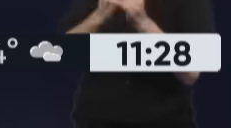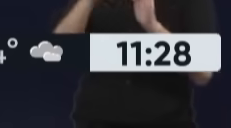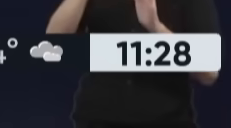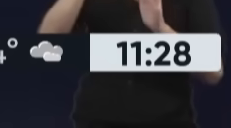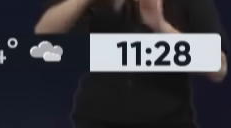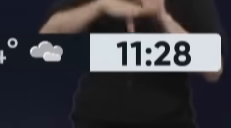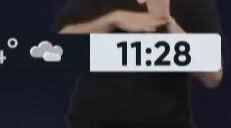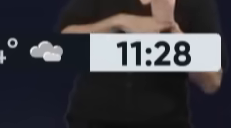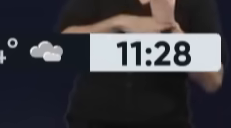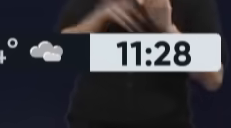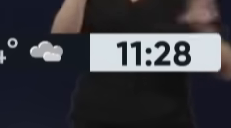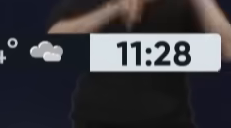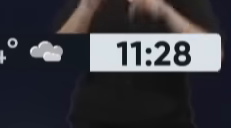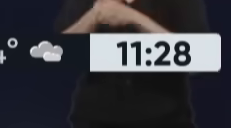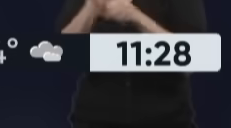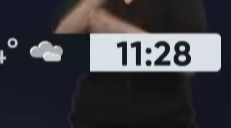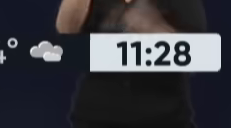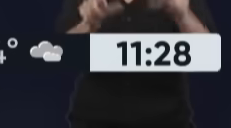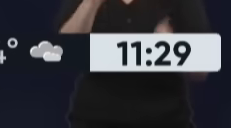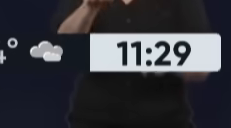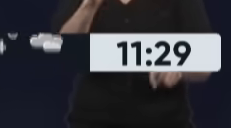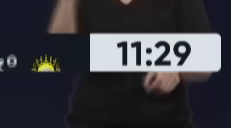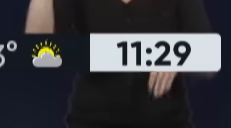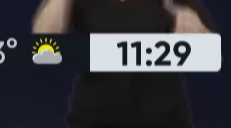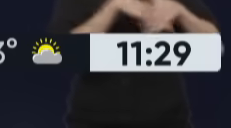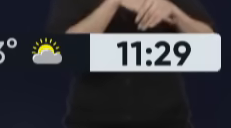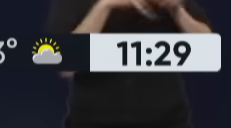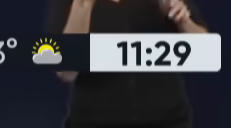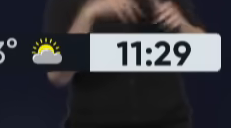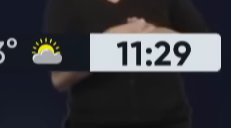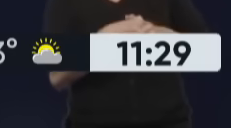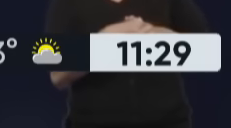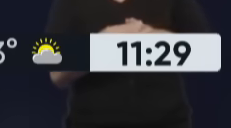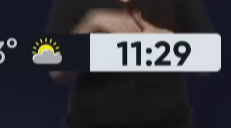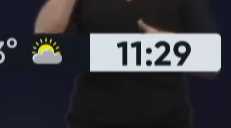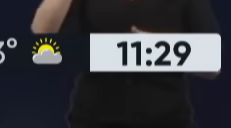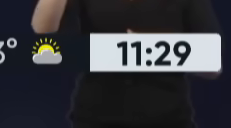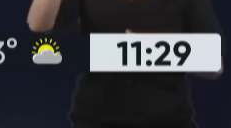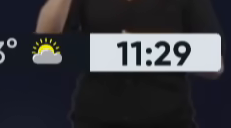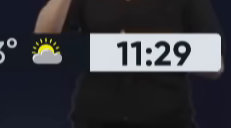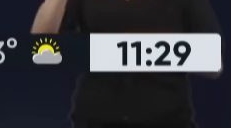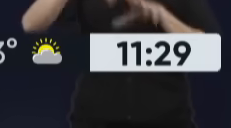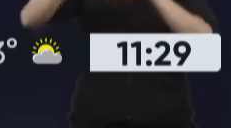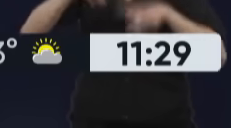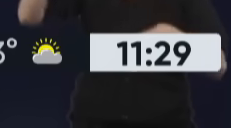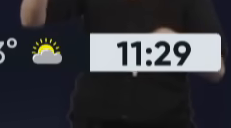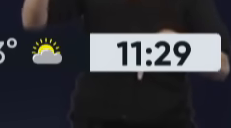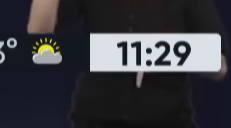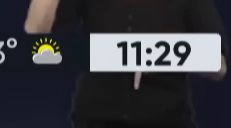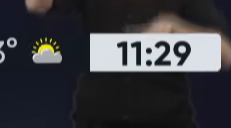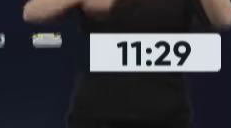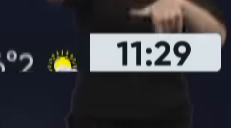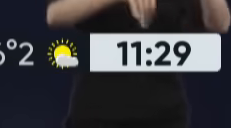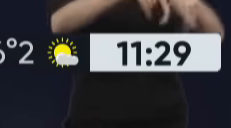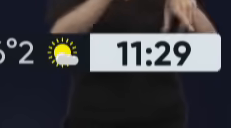Reparación Histórica de los Ahorros de los Argentinos, la Agencia de Recaudación y Control Aduanero, ARCA, convocará a cada una de